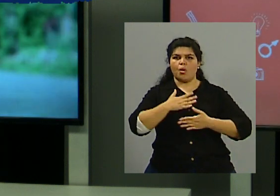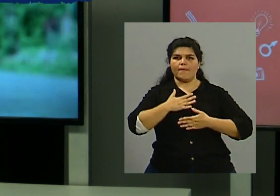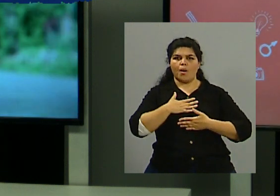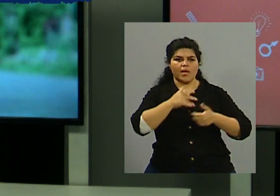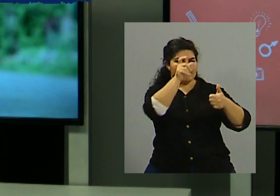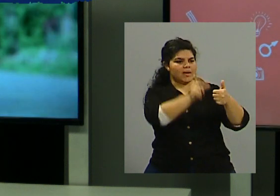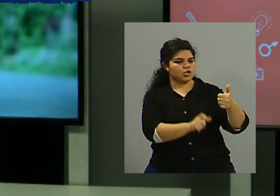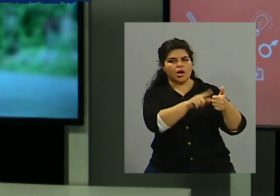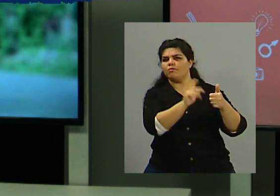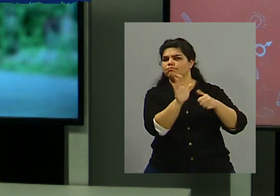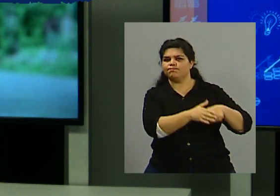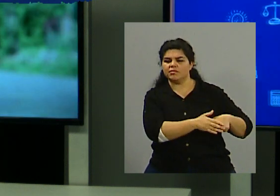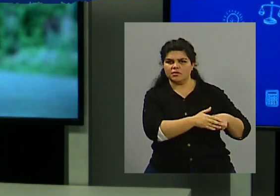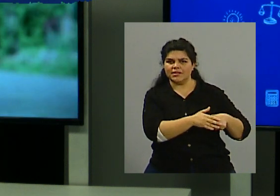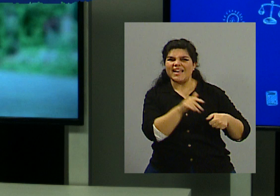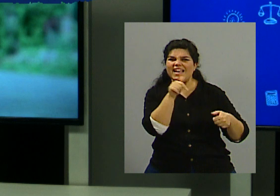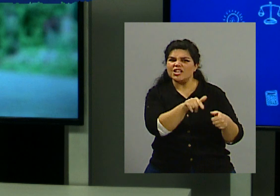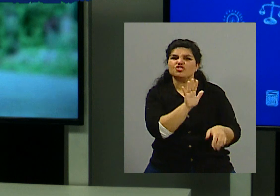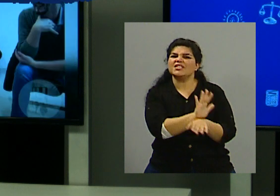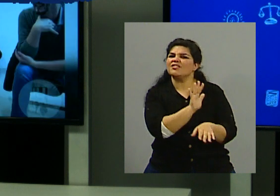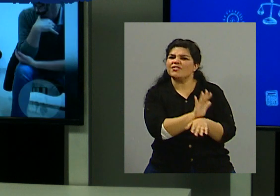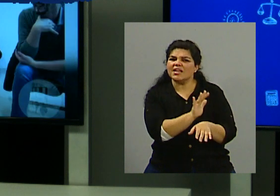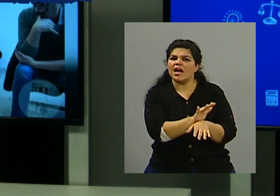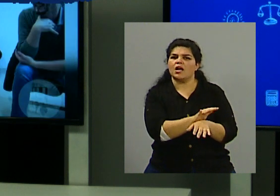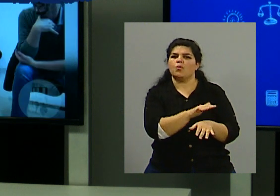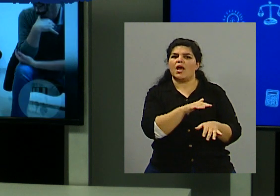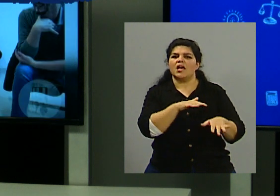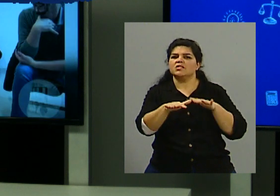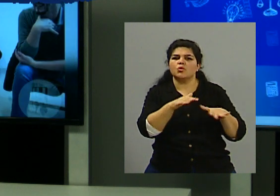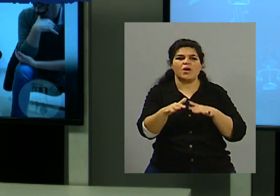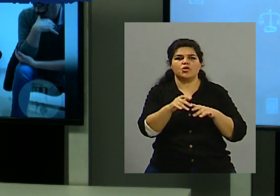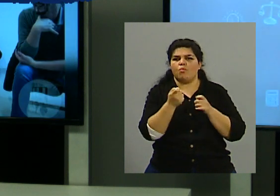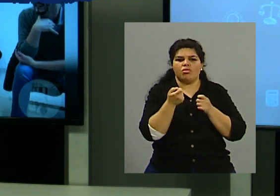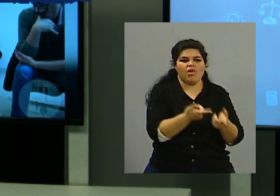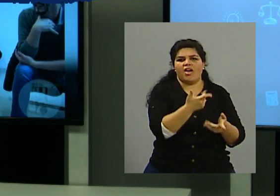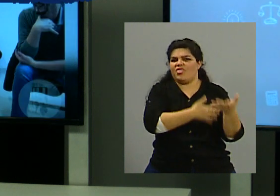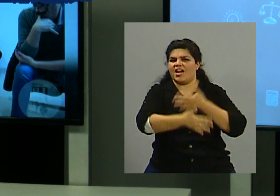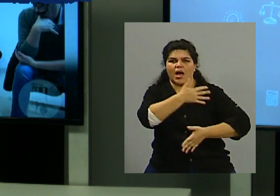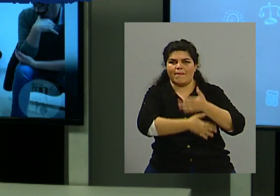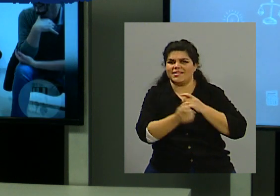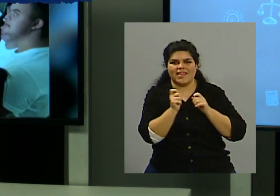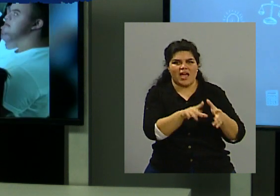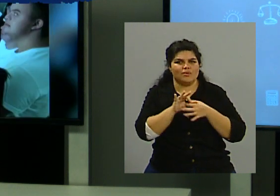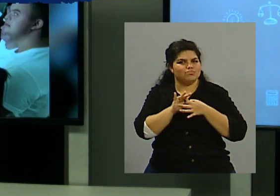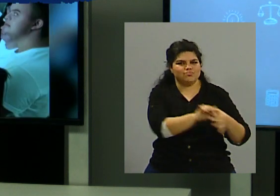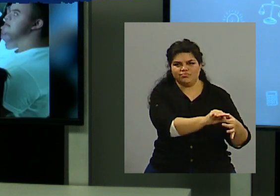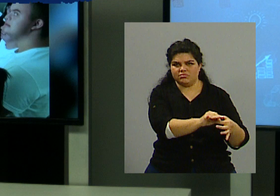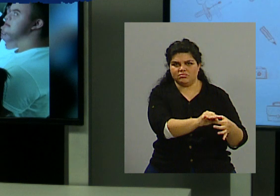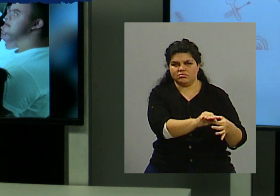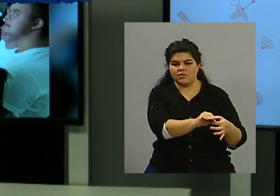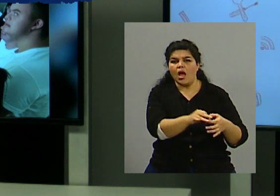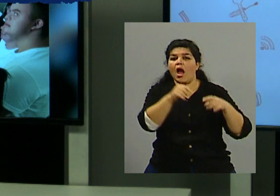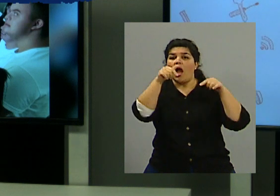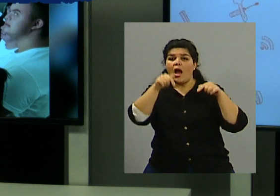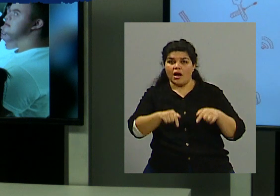se torna en situaciones discapacitantes. Por ahí creo que el modelo social hoy también está